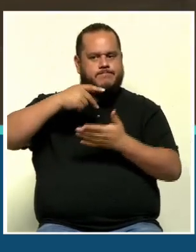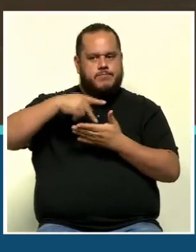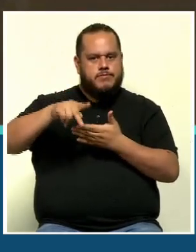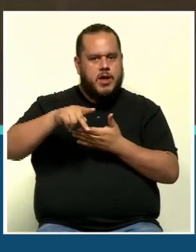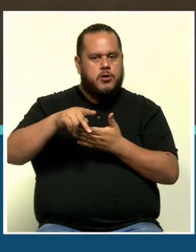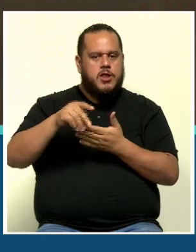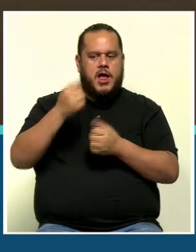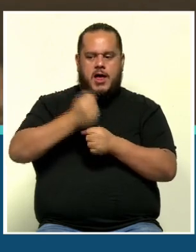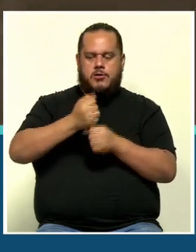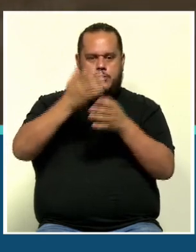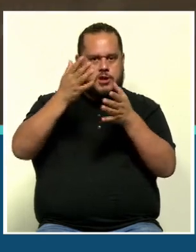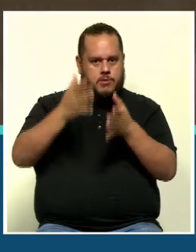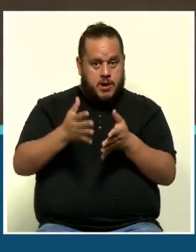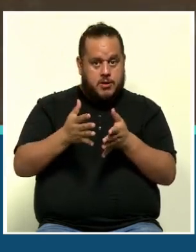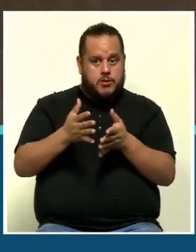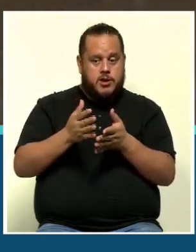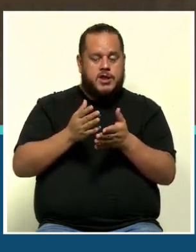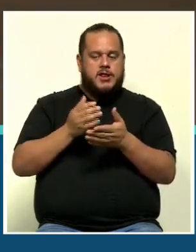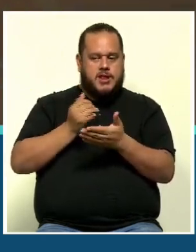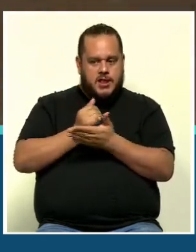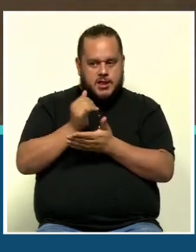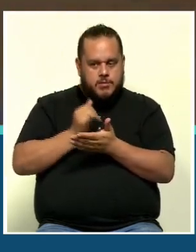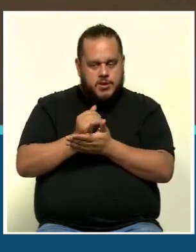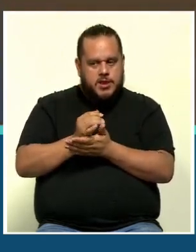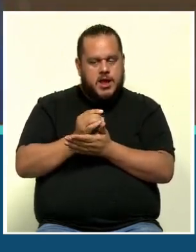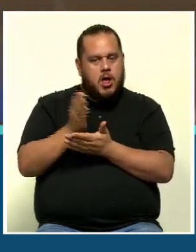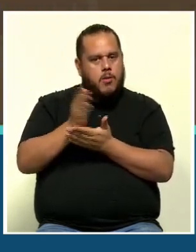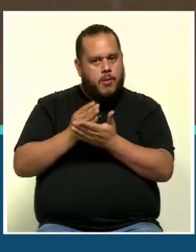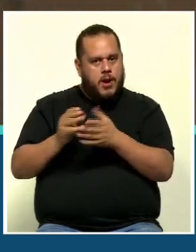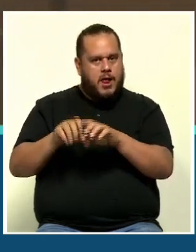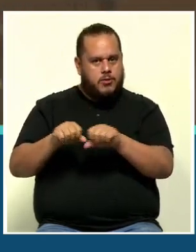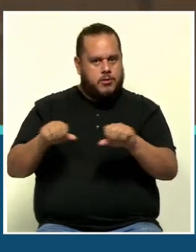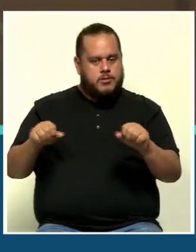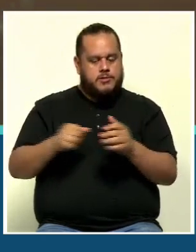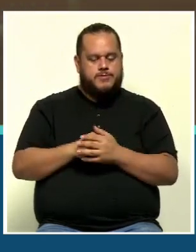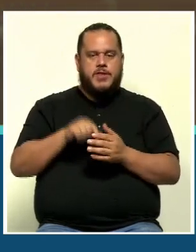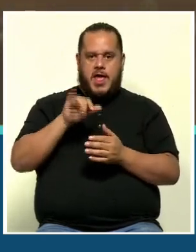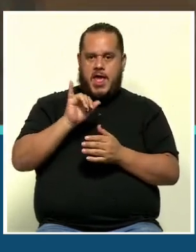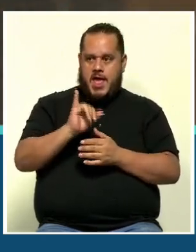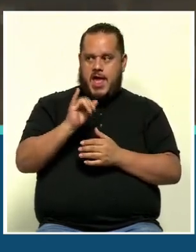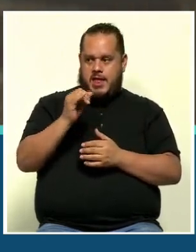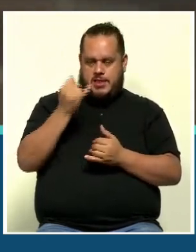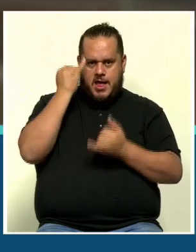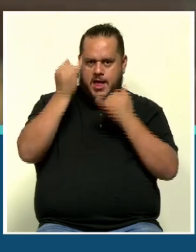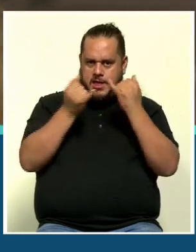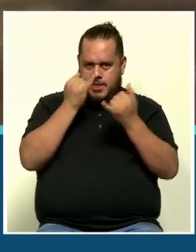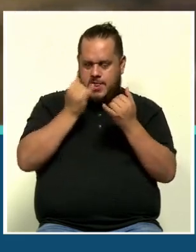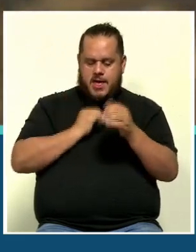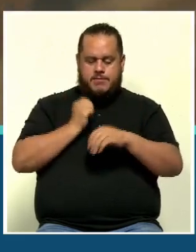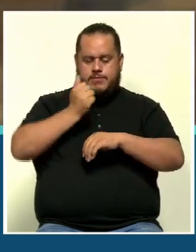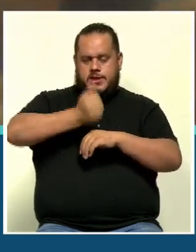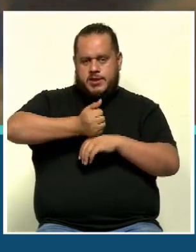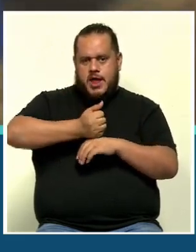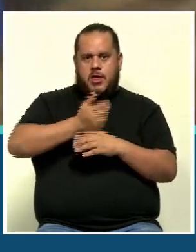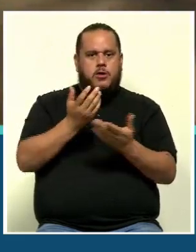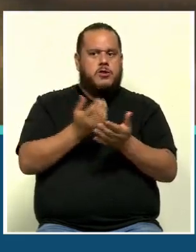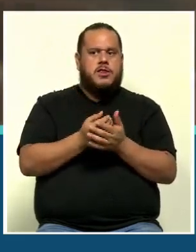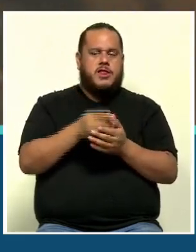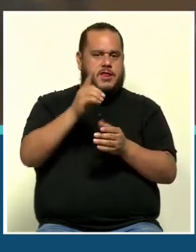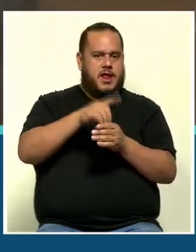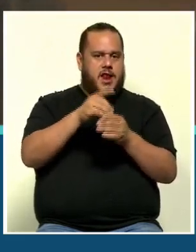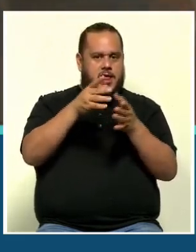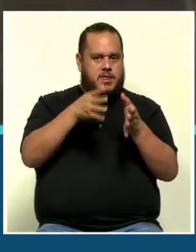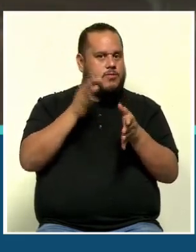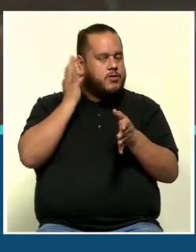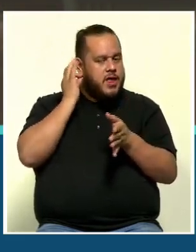los funcionarios que se vean investigados por delitos de corrupción. Esta iniciativa, planteada desde el despacho de la legisladora